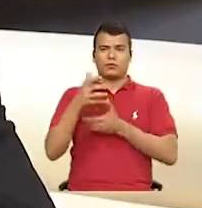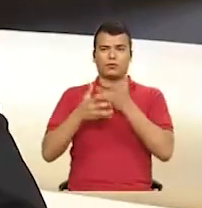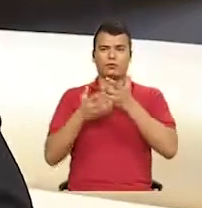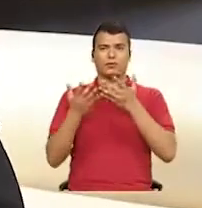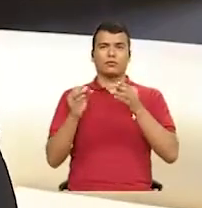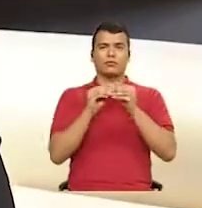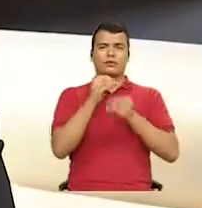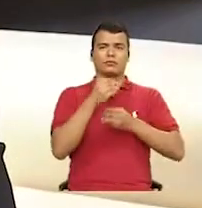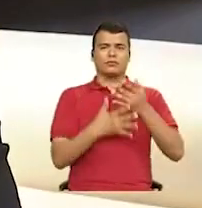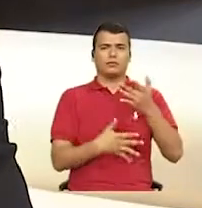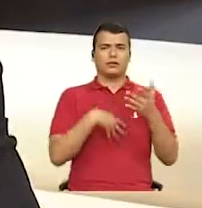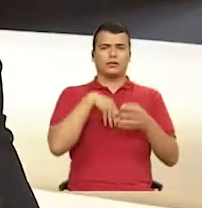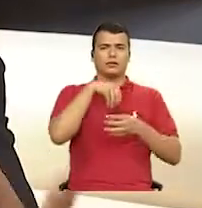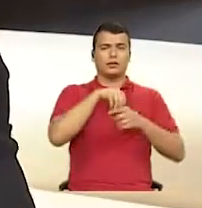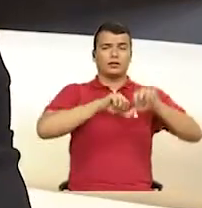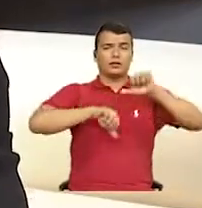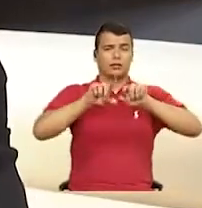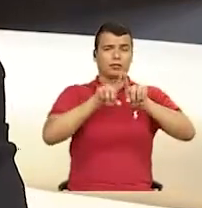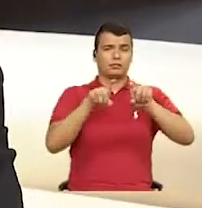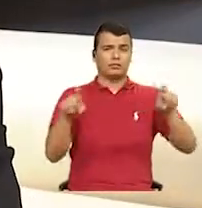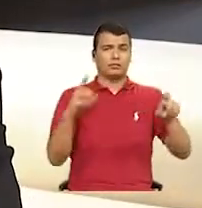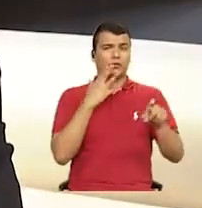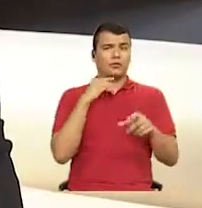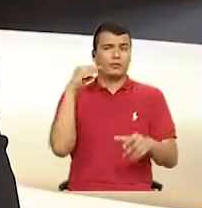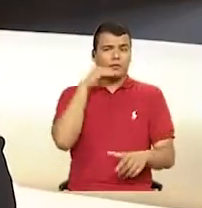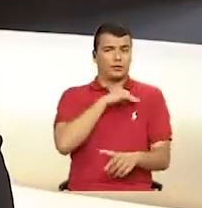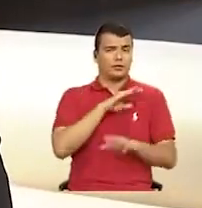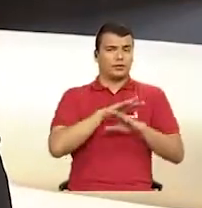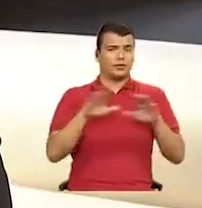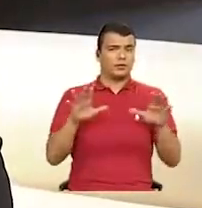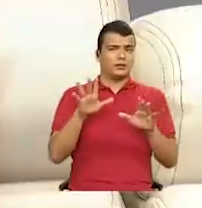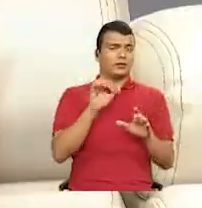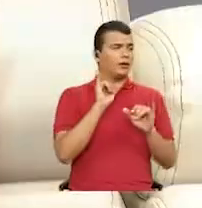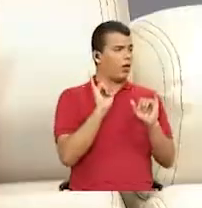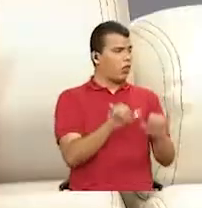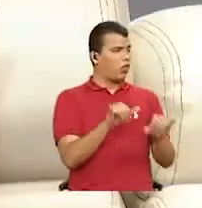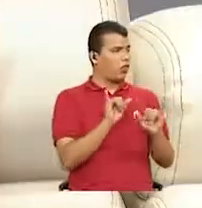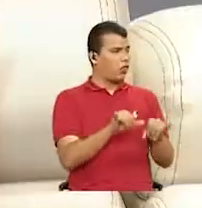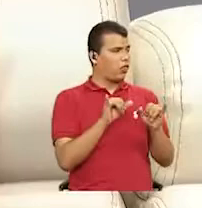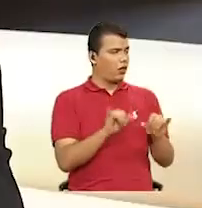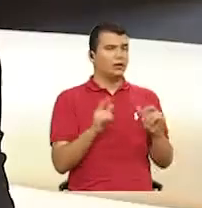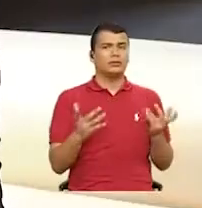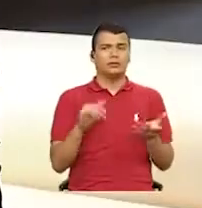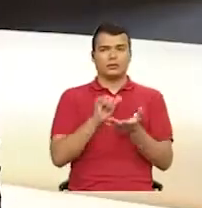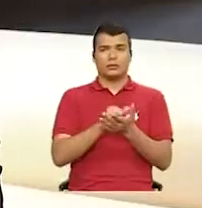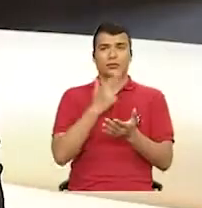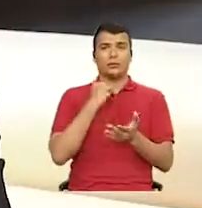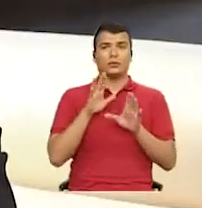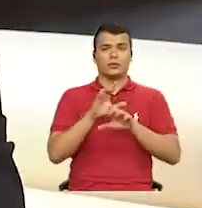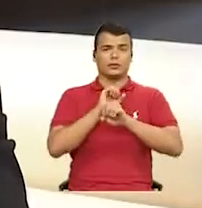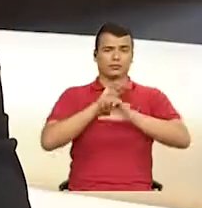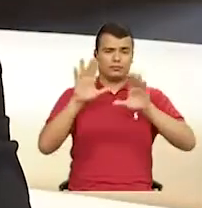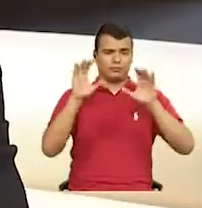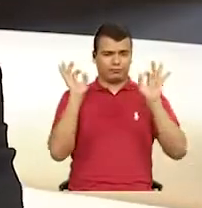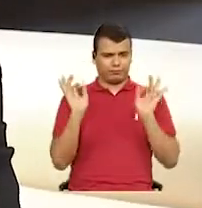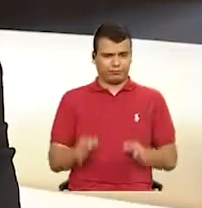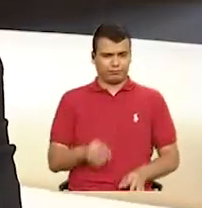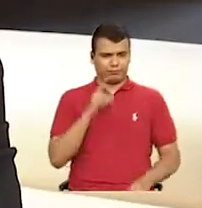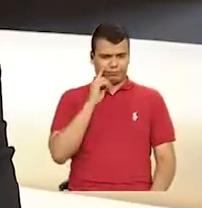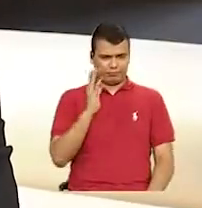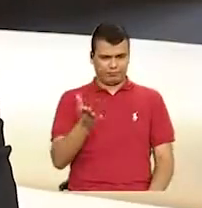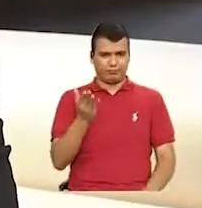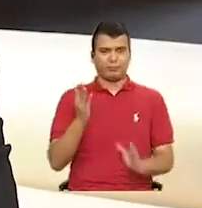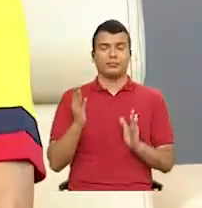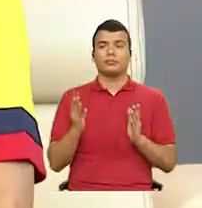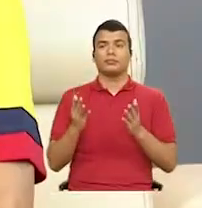son aditivos alimentarios, colorantes wow. artificiales para y junto con esto, azúcares. Tan claro es como lo siguiente, Mauro, si